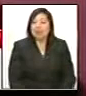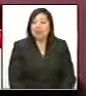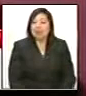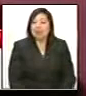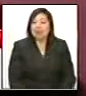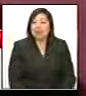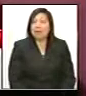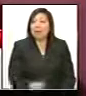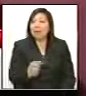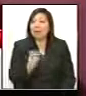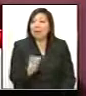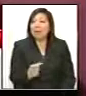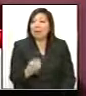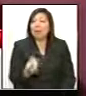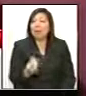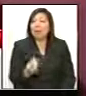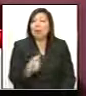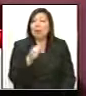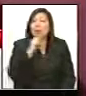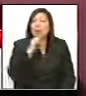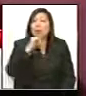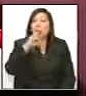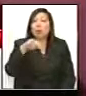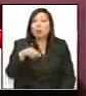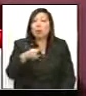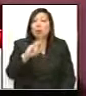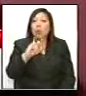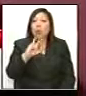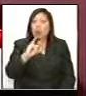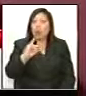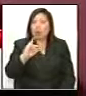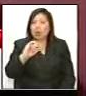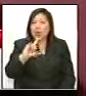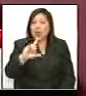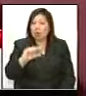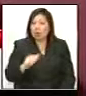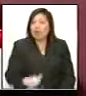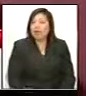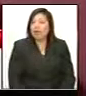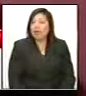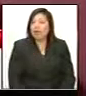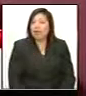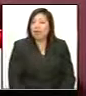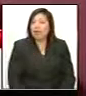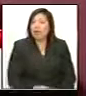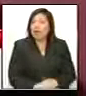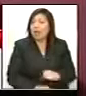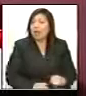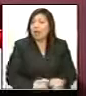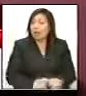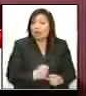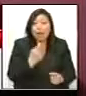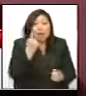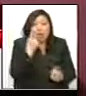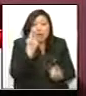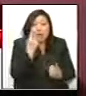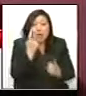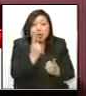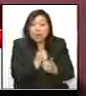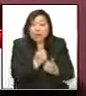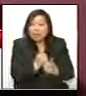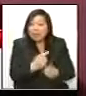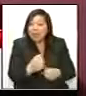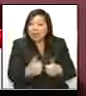que personajes como Julia, que está en el lugar desde hace varios años y que conoce también a